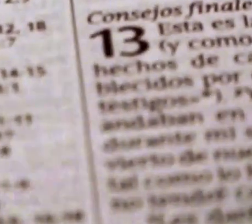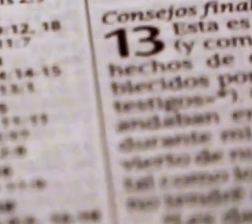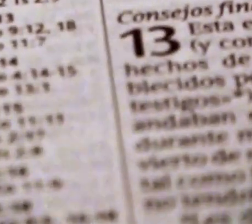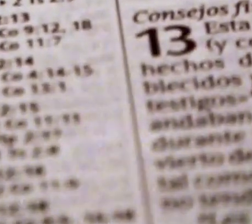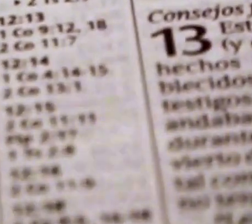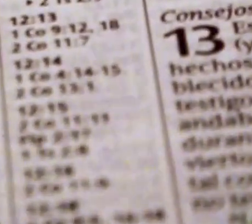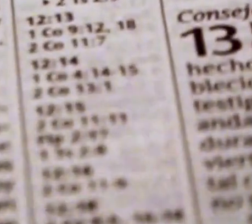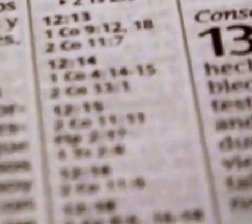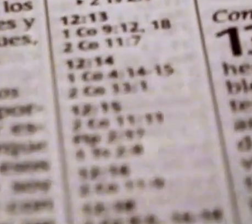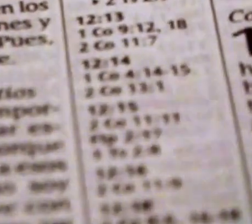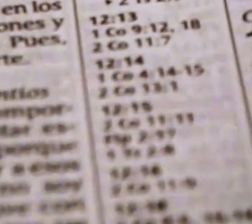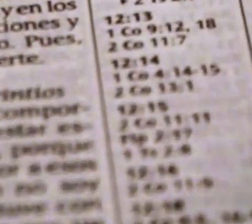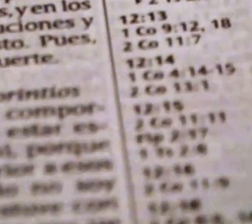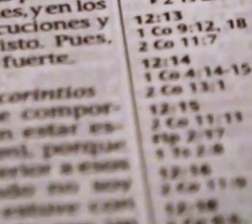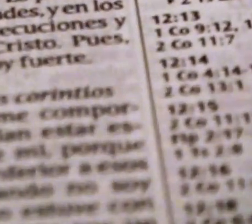lugar.